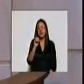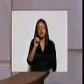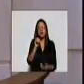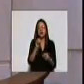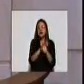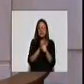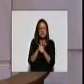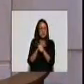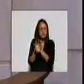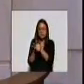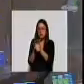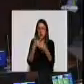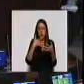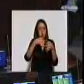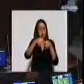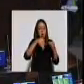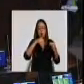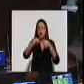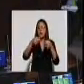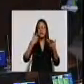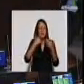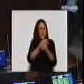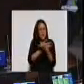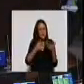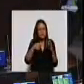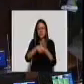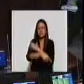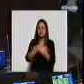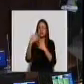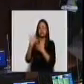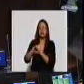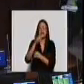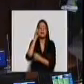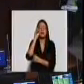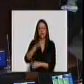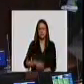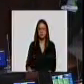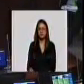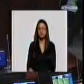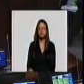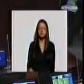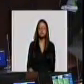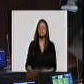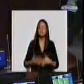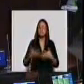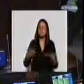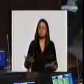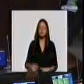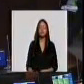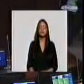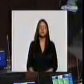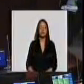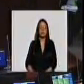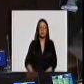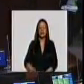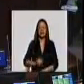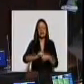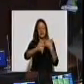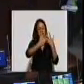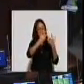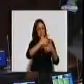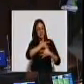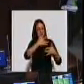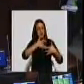no tenemos tiempo de explicar, pero que son pues cosas supremamente graves. Entonces, digamos que el sistema de salud está